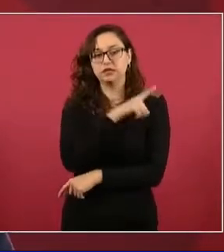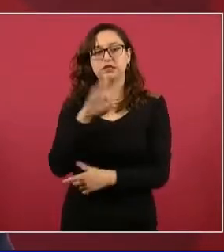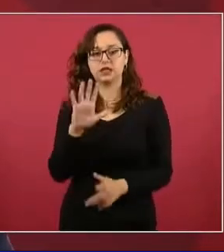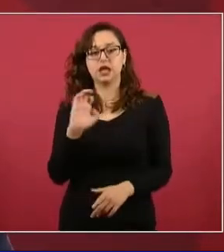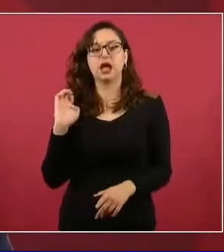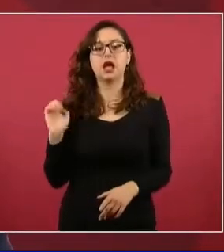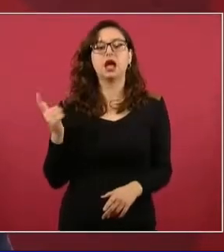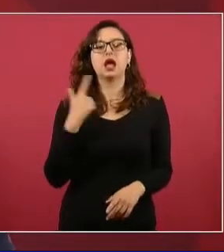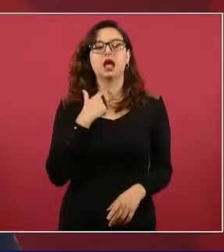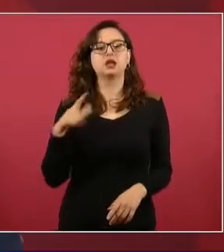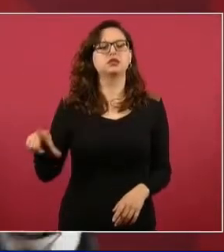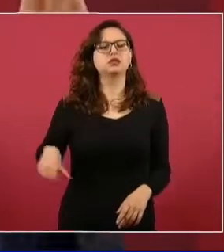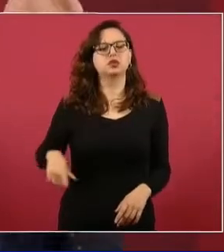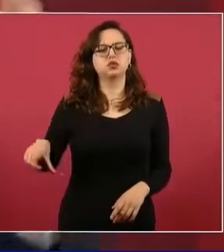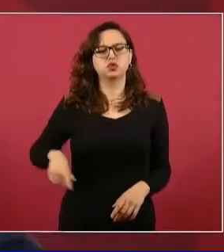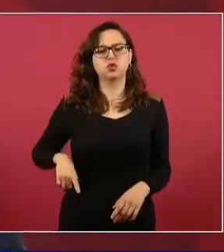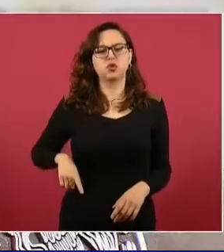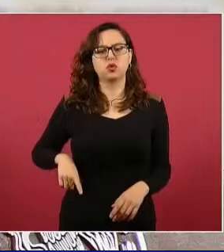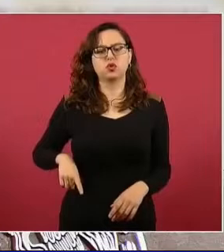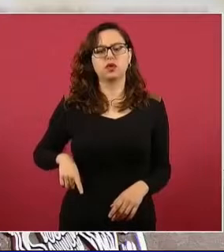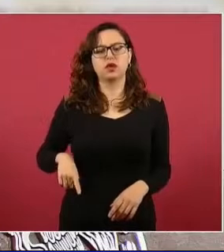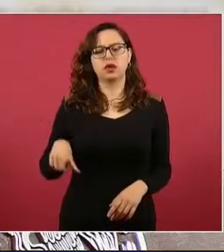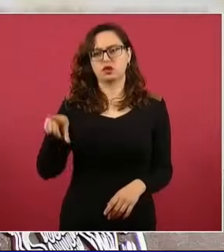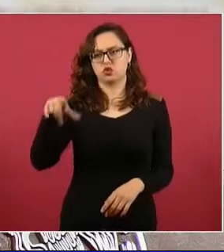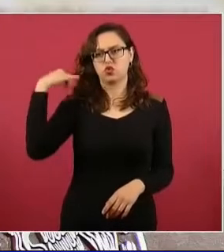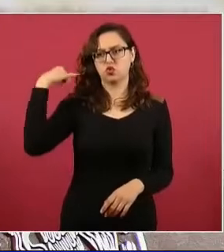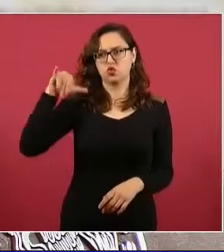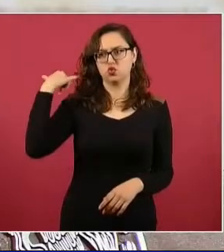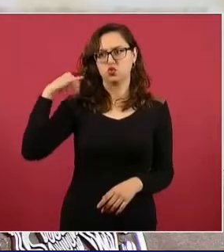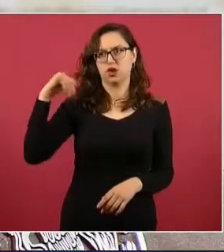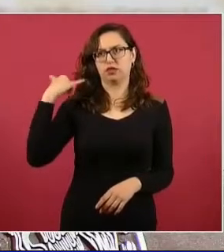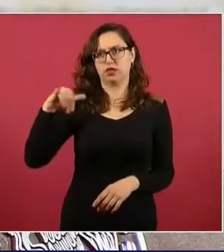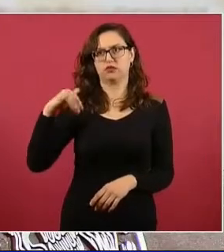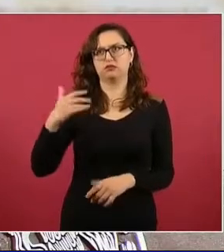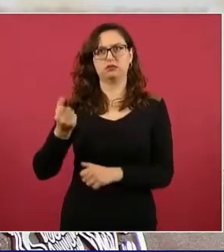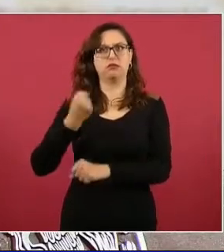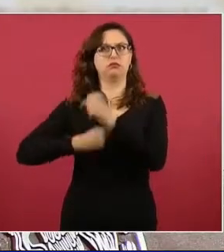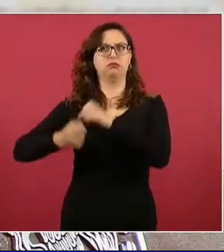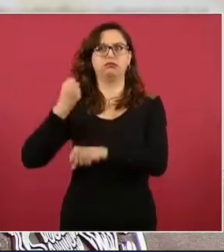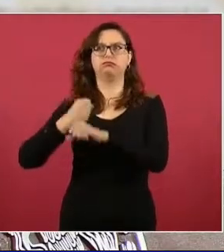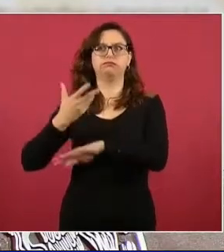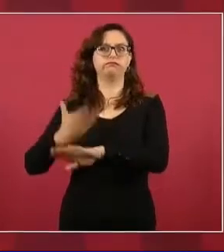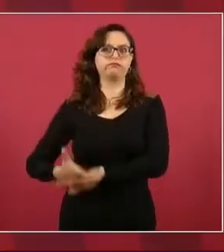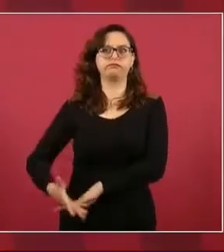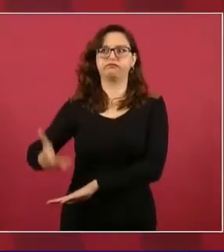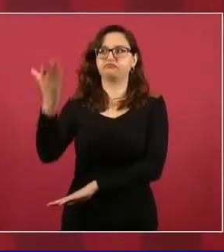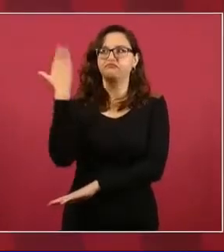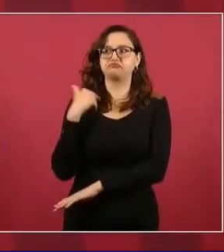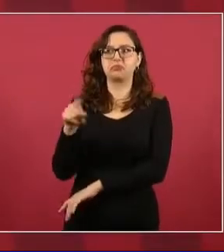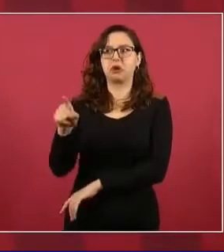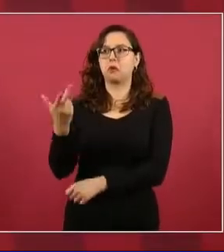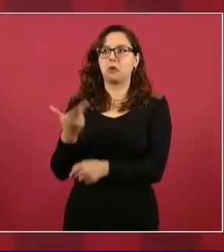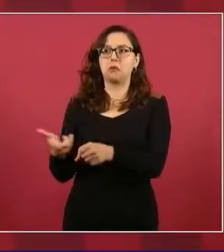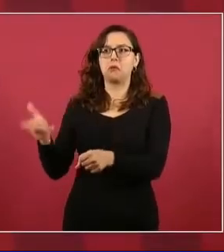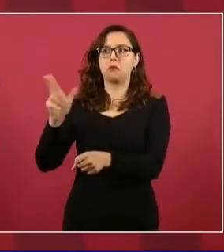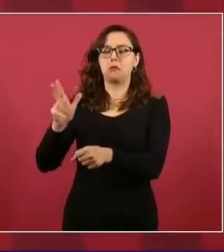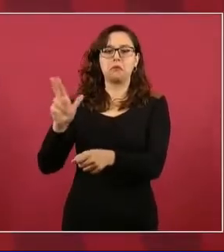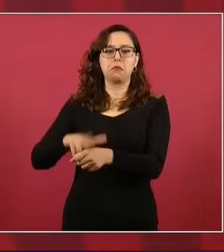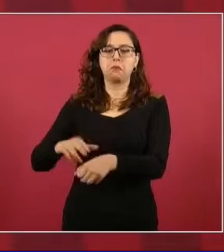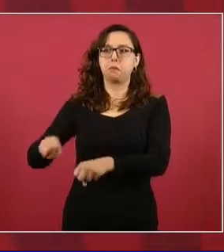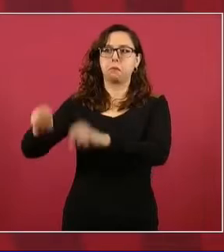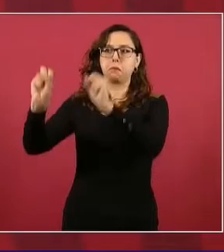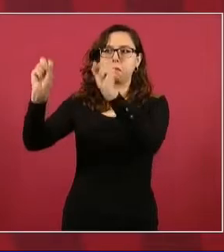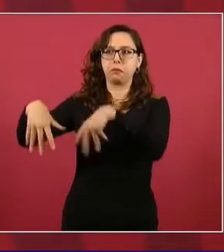gobierno del estado de Yucatán hacía bastantes años y que se había dejado también abandonado.